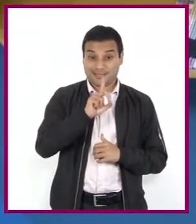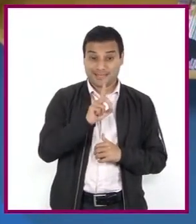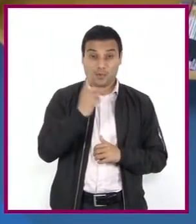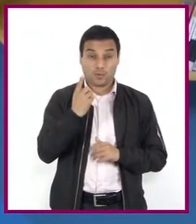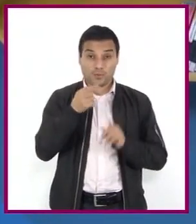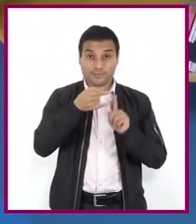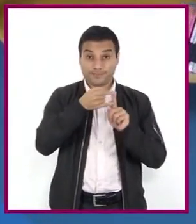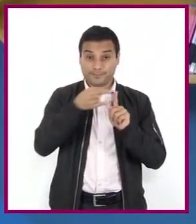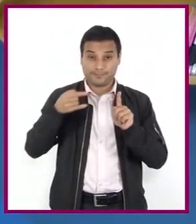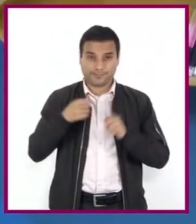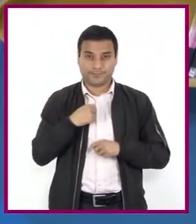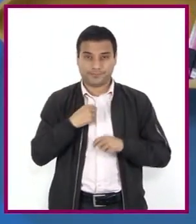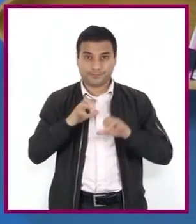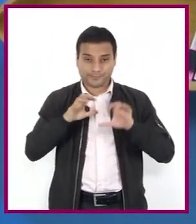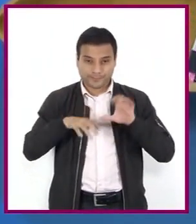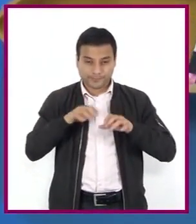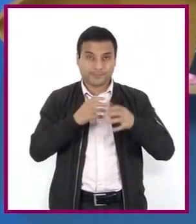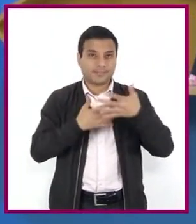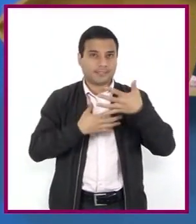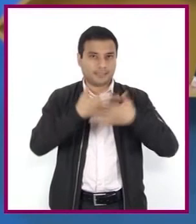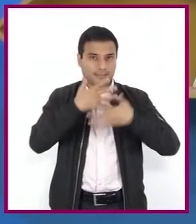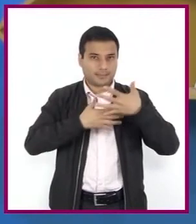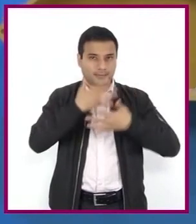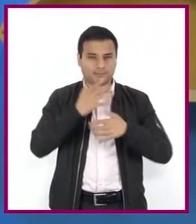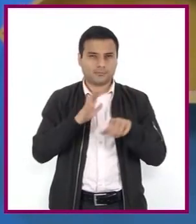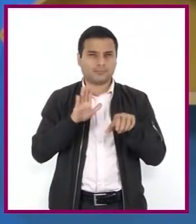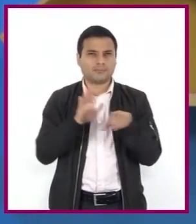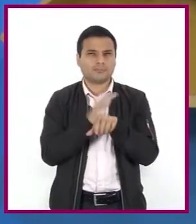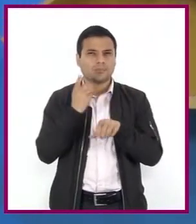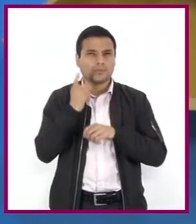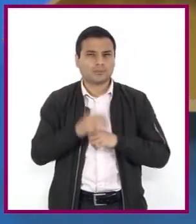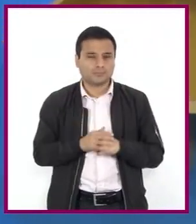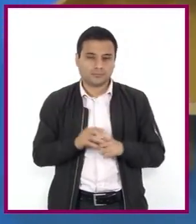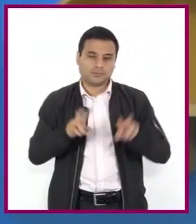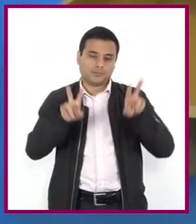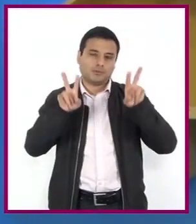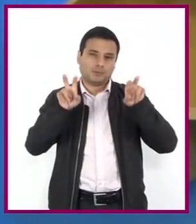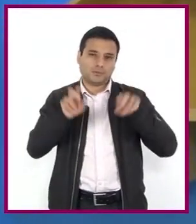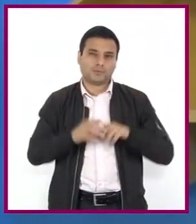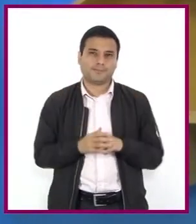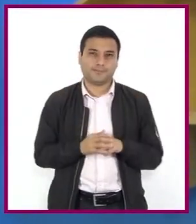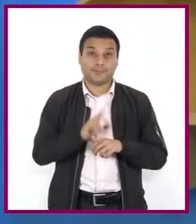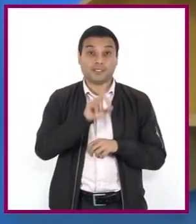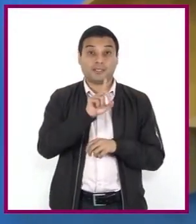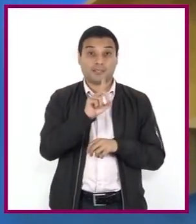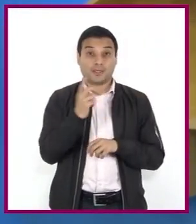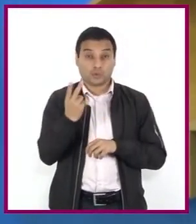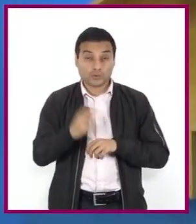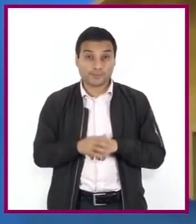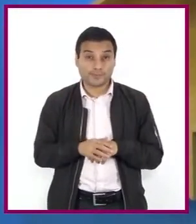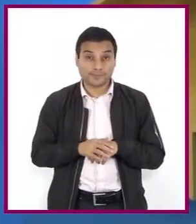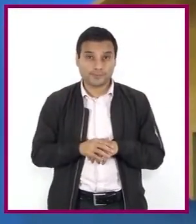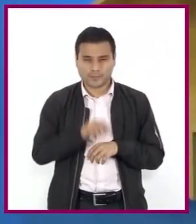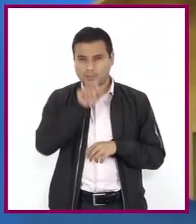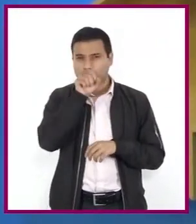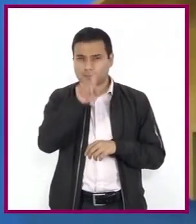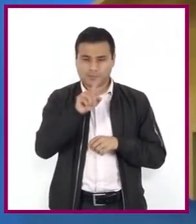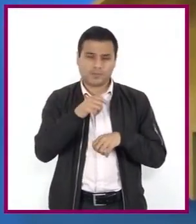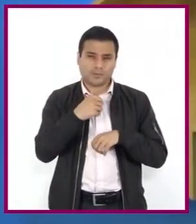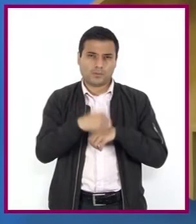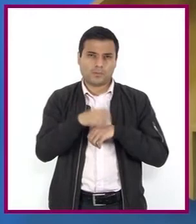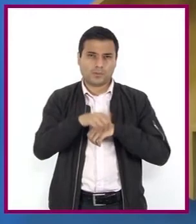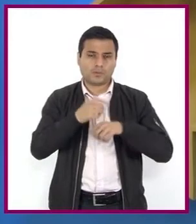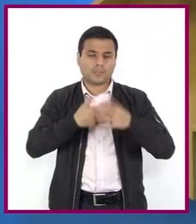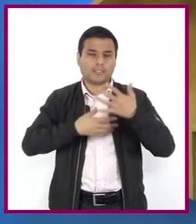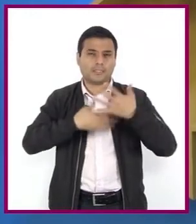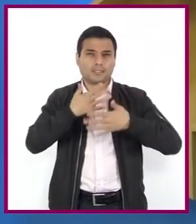usamos la etiqueta de texto 15, porque es un título. En la celda D2, escribimos el valor de 15,